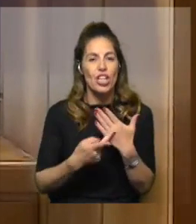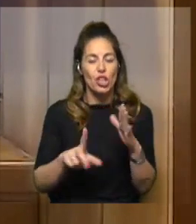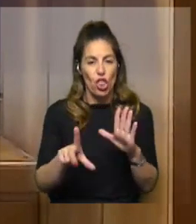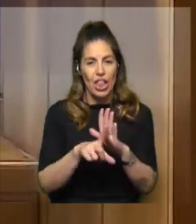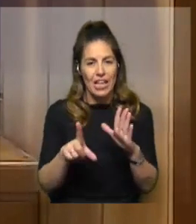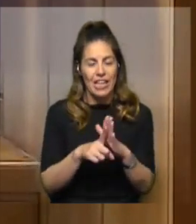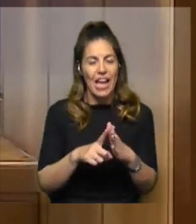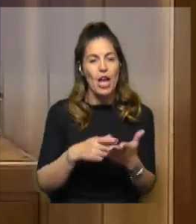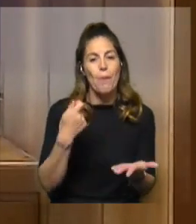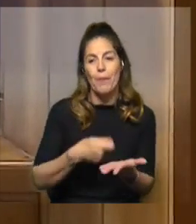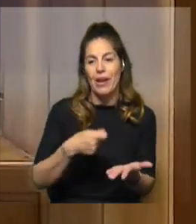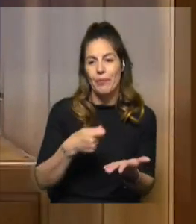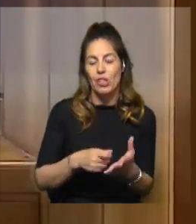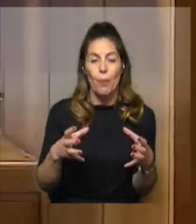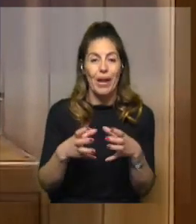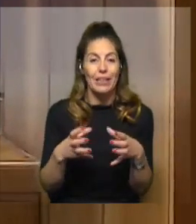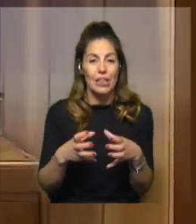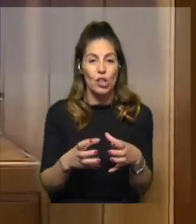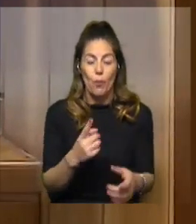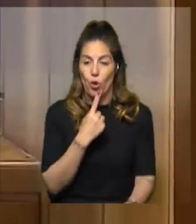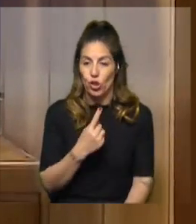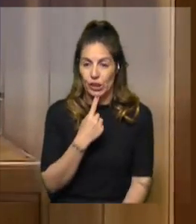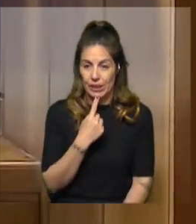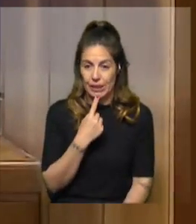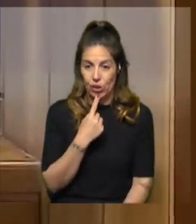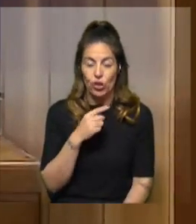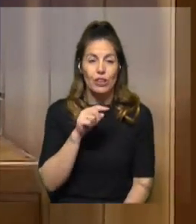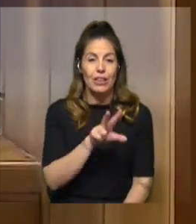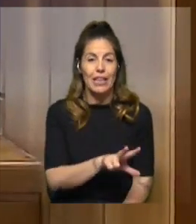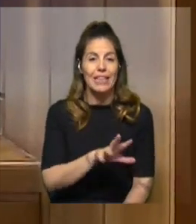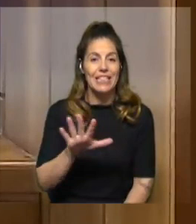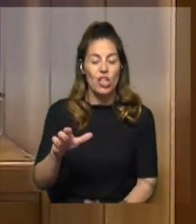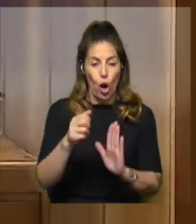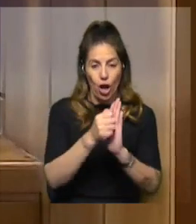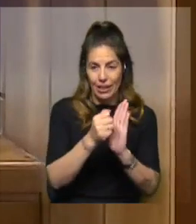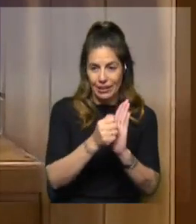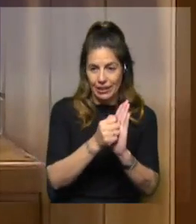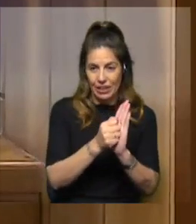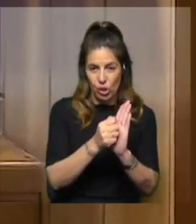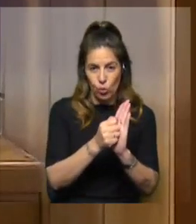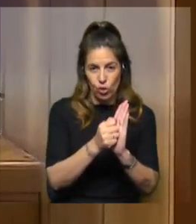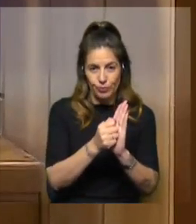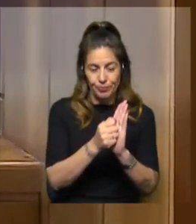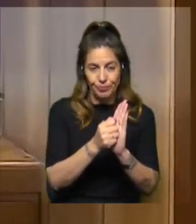de financiamiento de los partidos políticos. 35 artículos, de los cuales quedan 4 que se